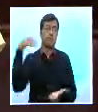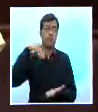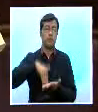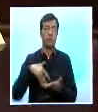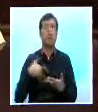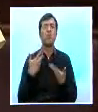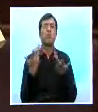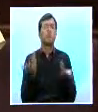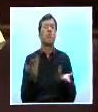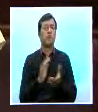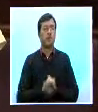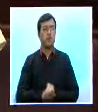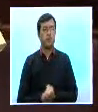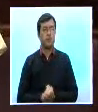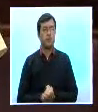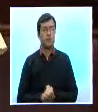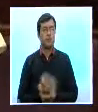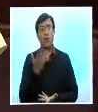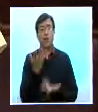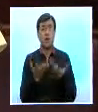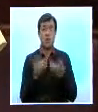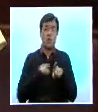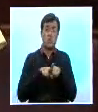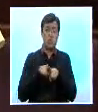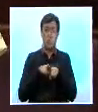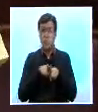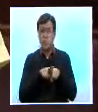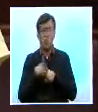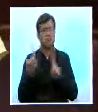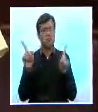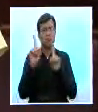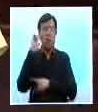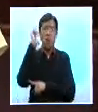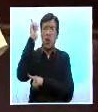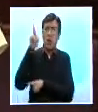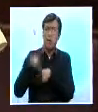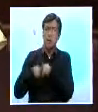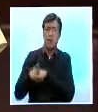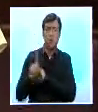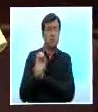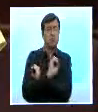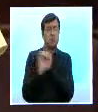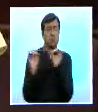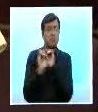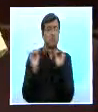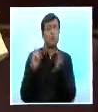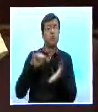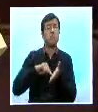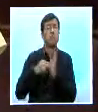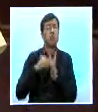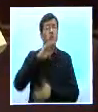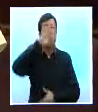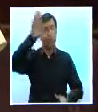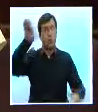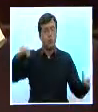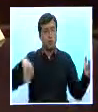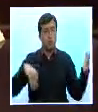una conquista de grupos o de dirigentes este es una conquista de todo